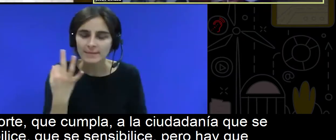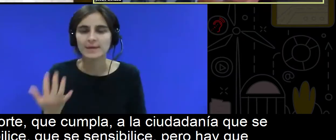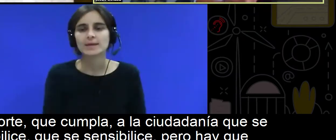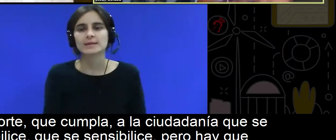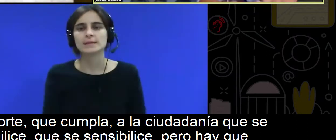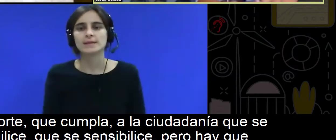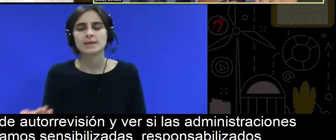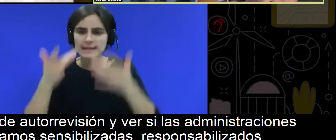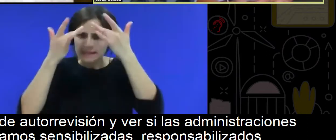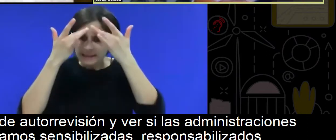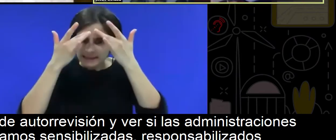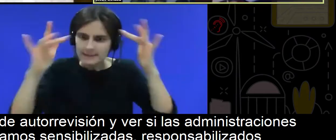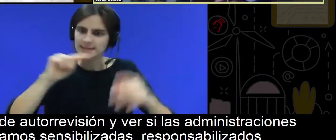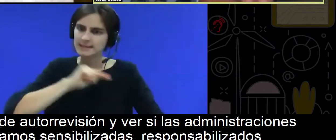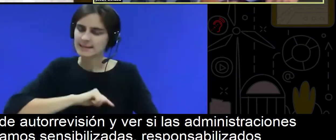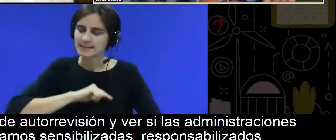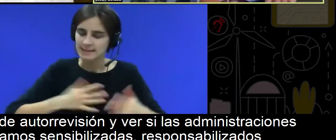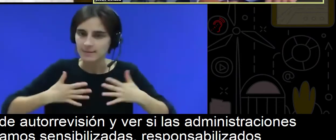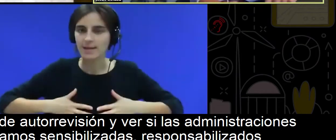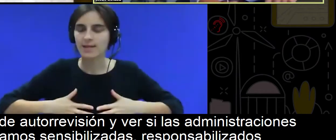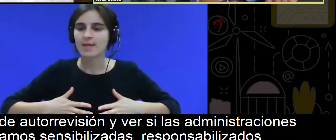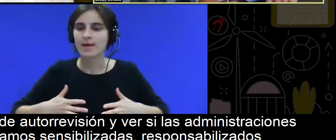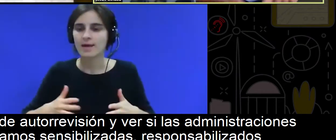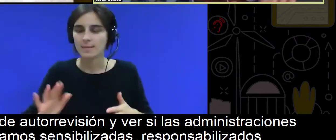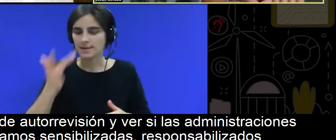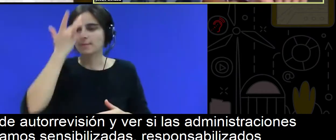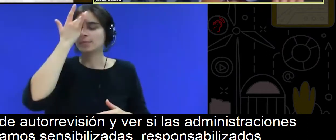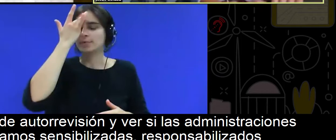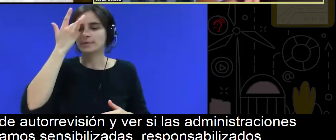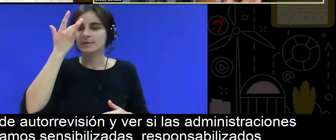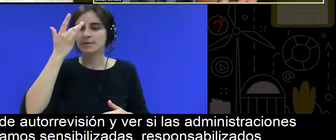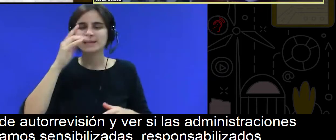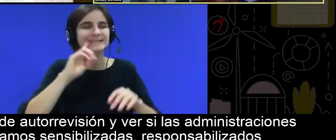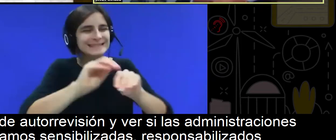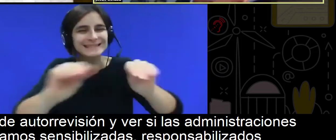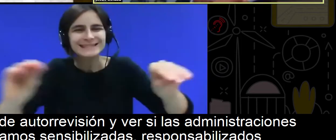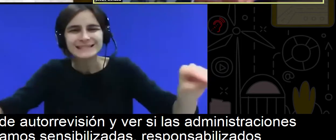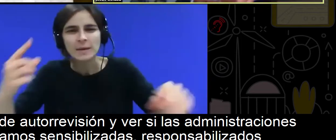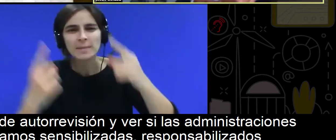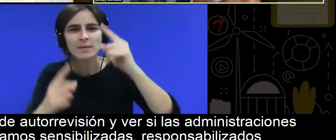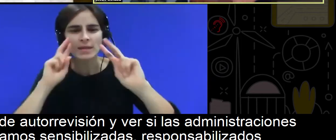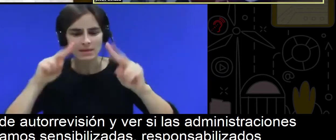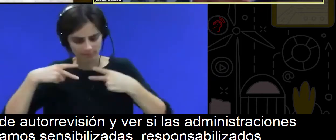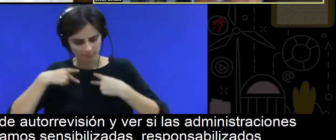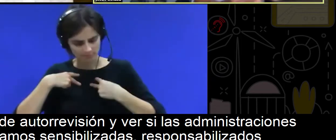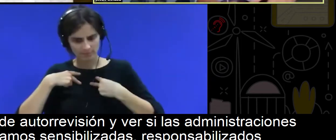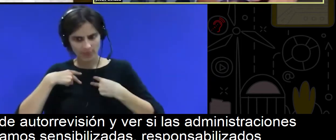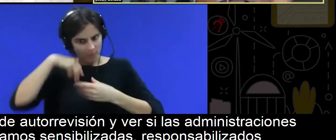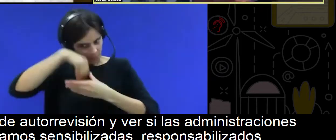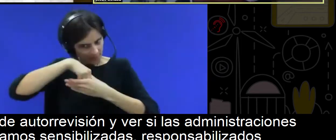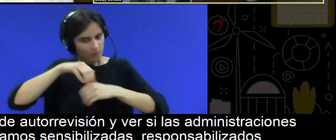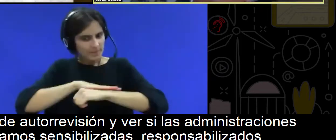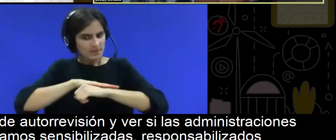que se sensibilice, pero hay que hacer el ejercicio de autorrevisión y ver si las propias administraciones también estamos